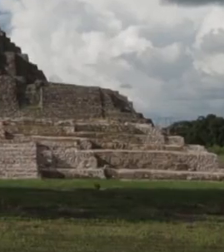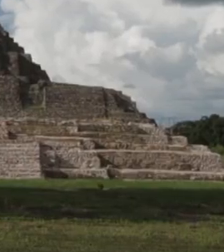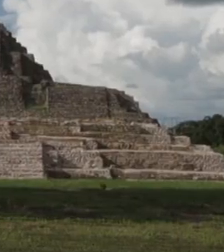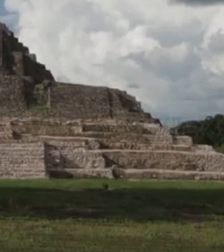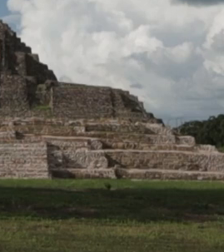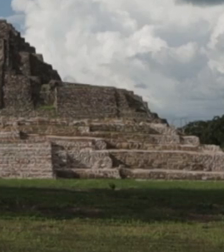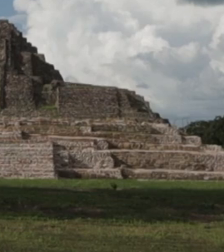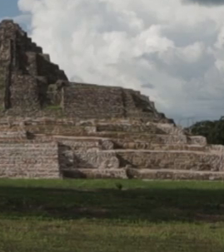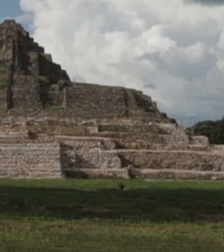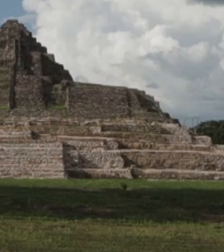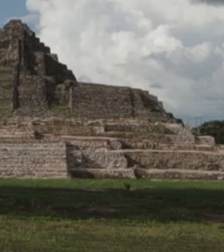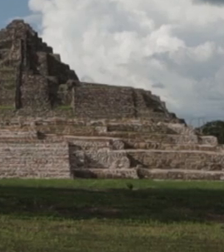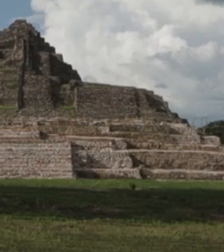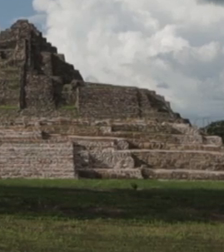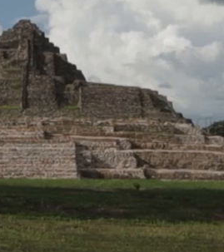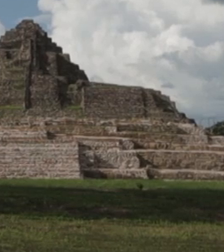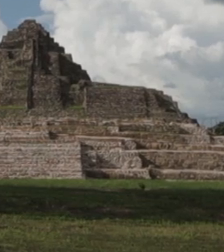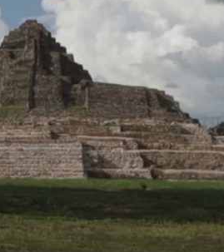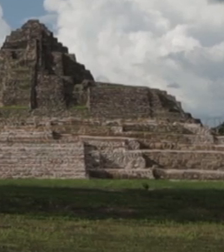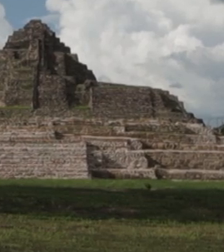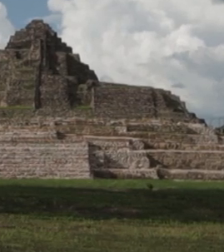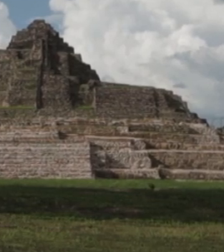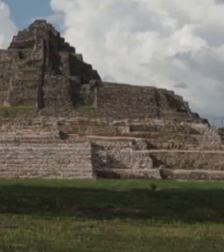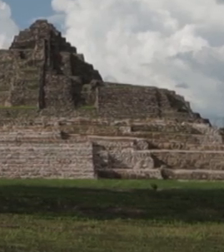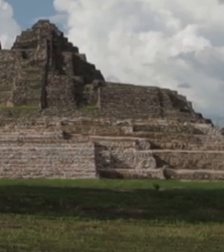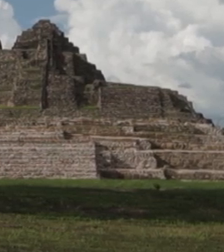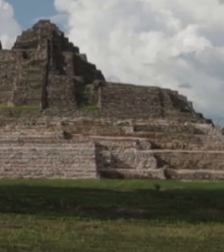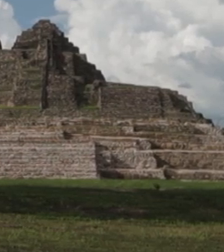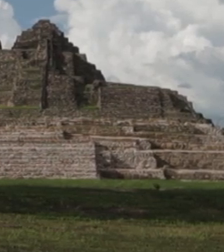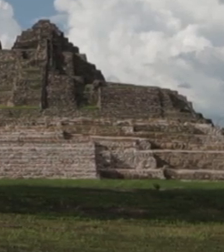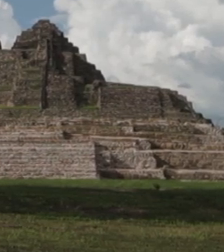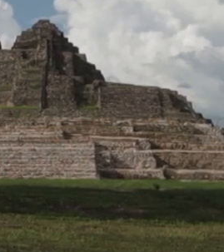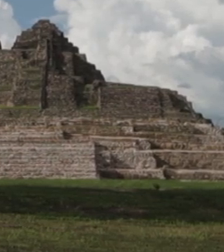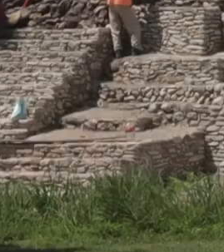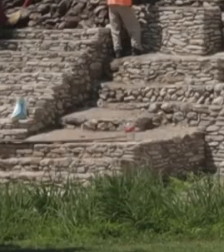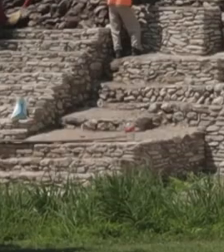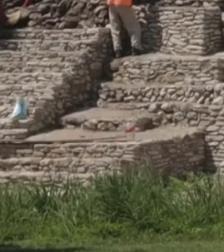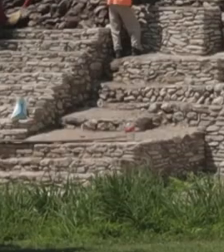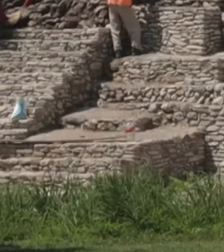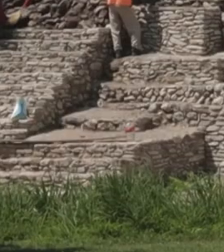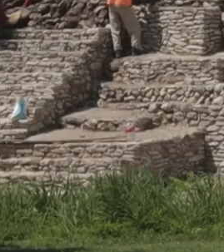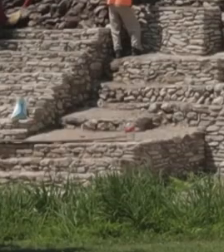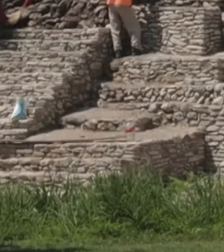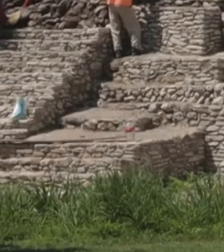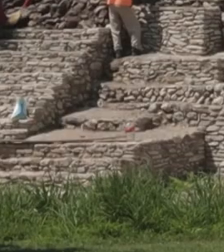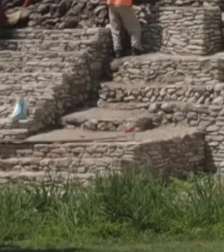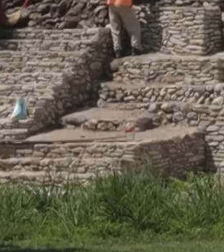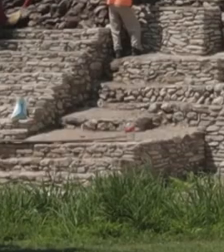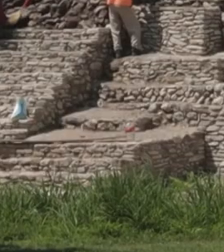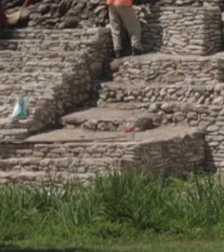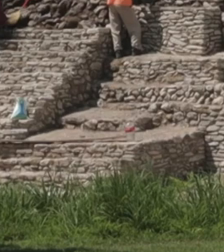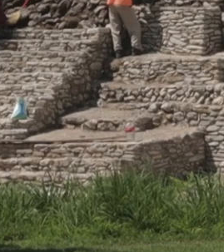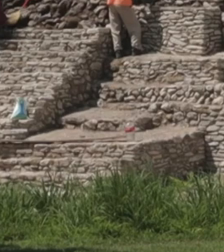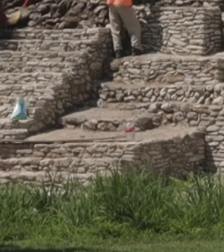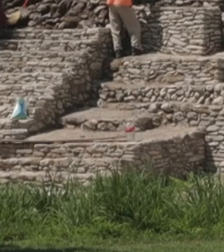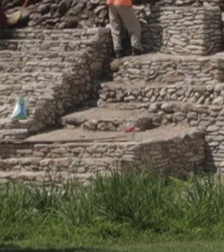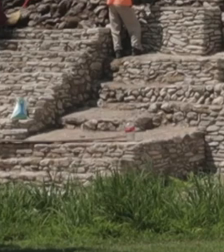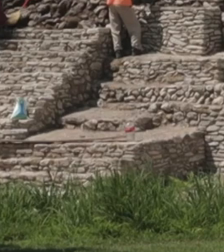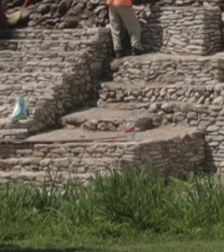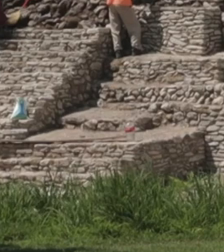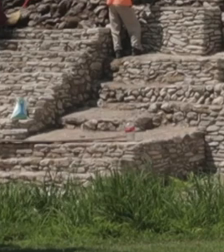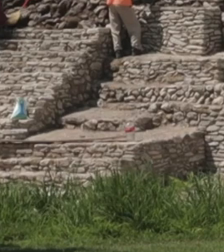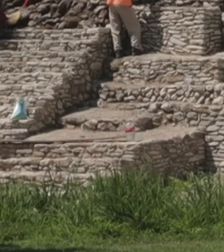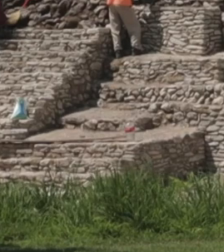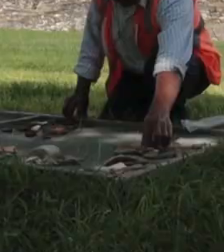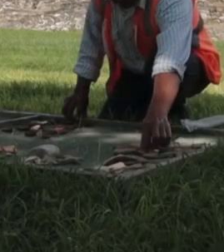Reforma, en la que a través de las acciones de investigación y conservación, que ya van cerca del,